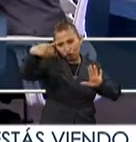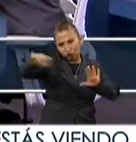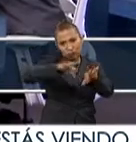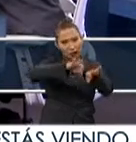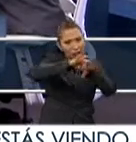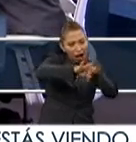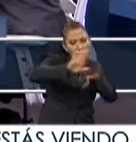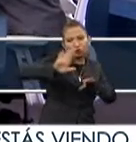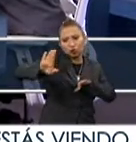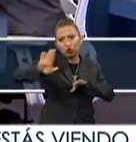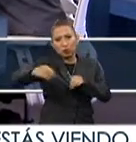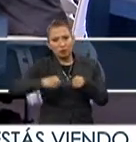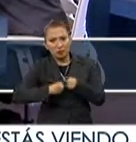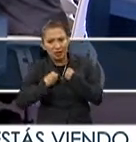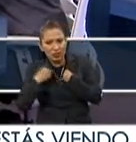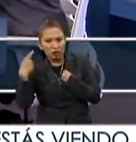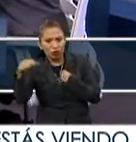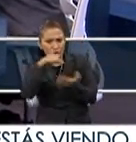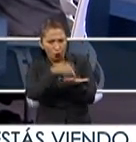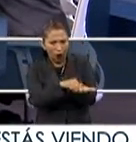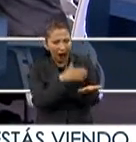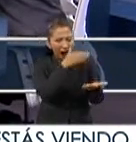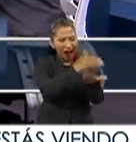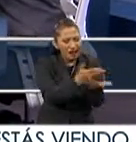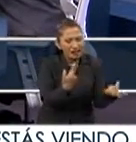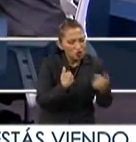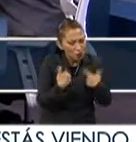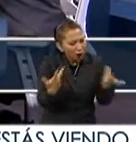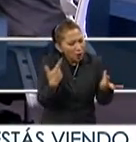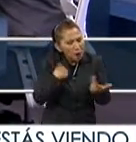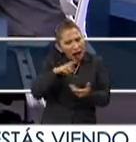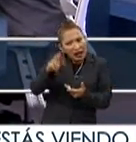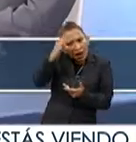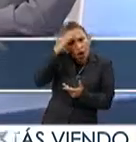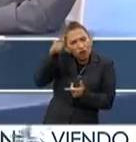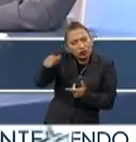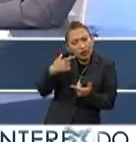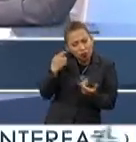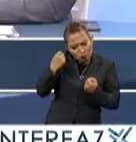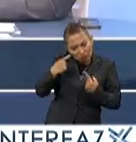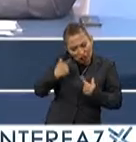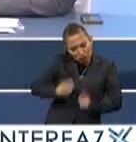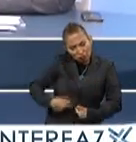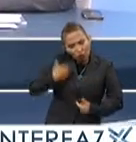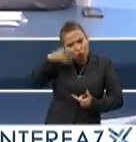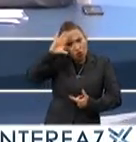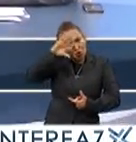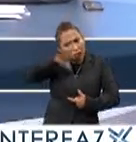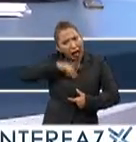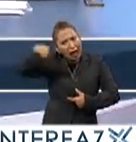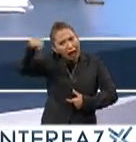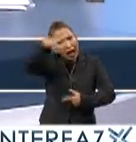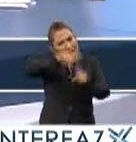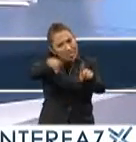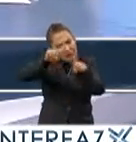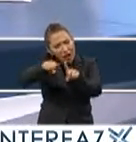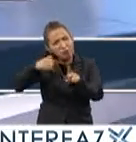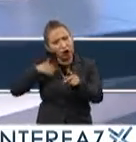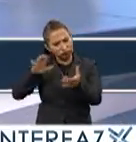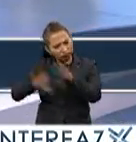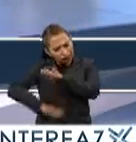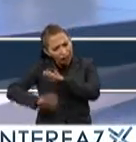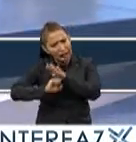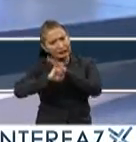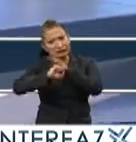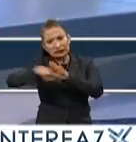desde cada uno de los espacios en los que trabajamos por reconocernos multiculturales, por sentar las bases